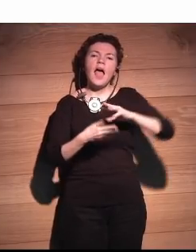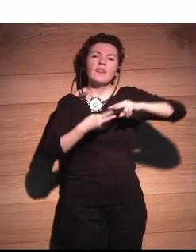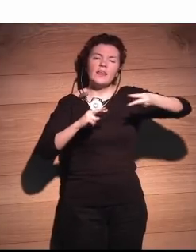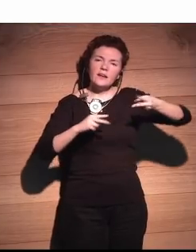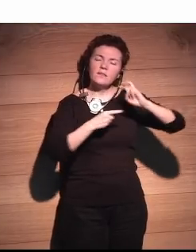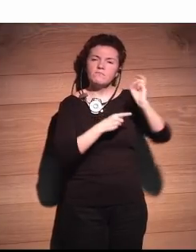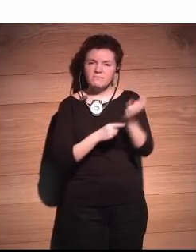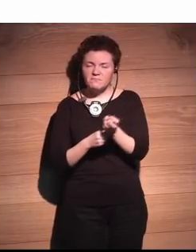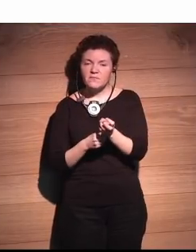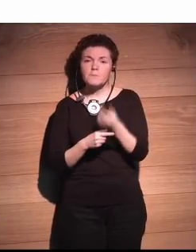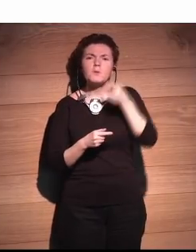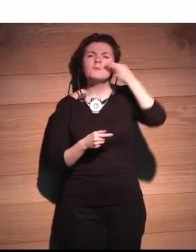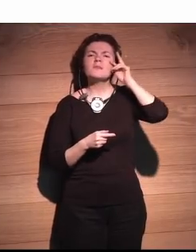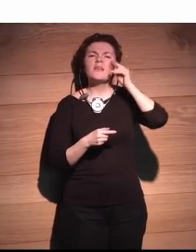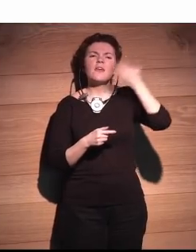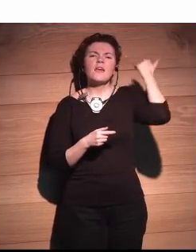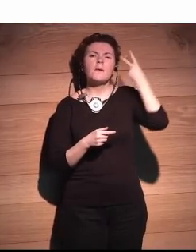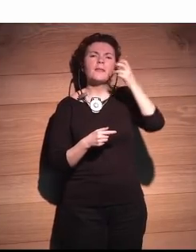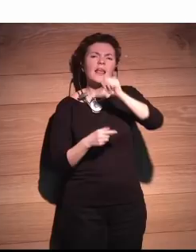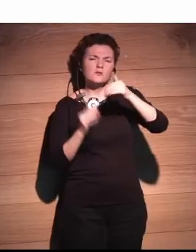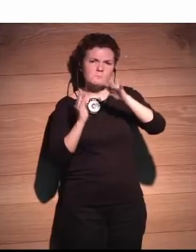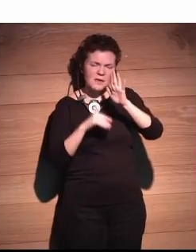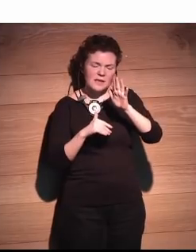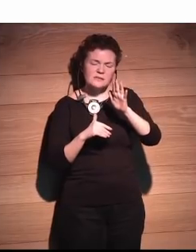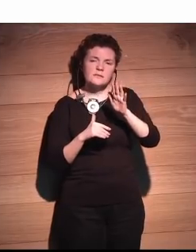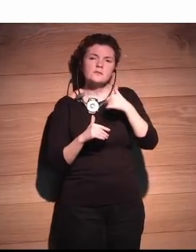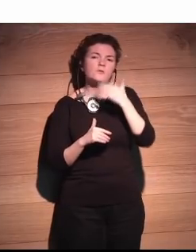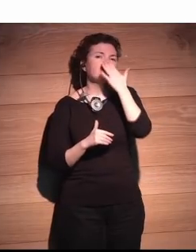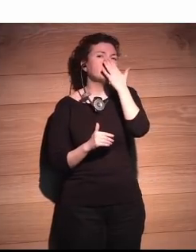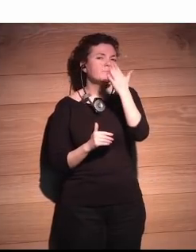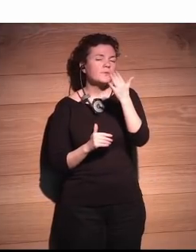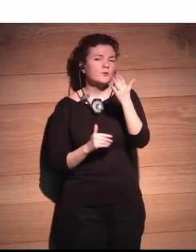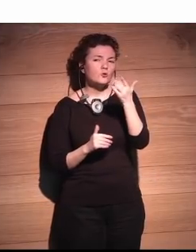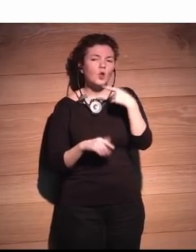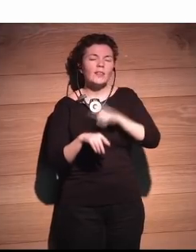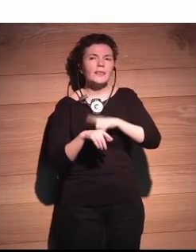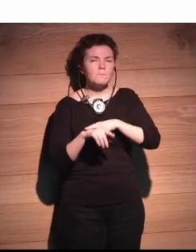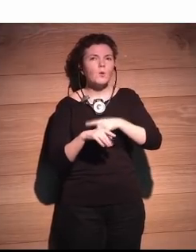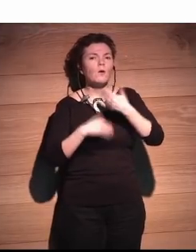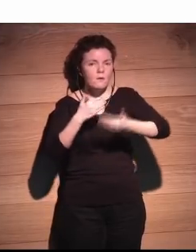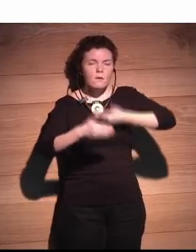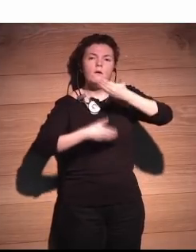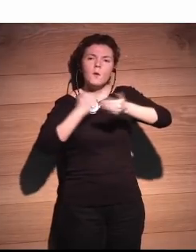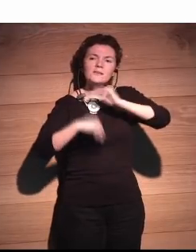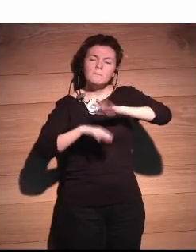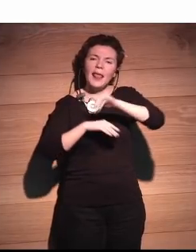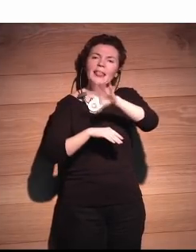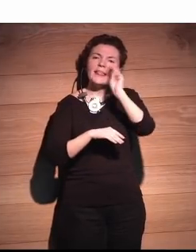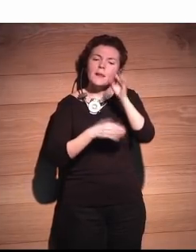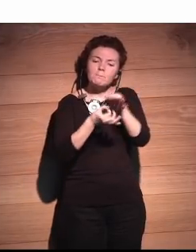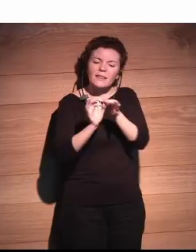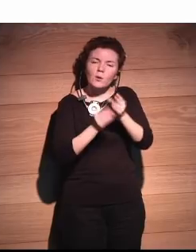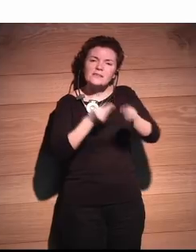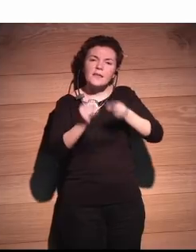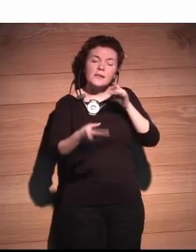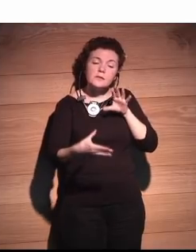demás, pero en mi experiencia de hace más de 20 años, la verdad es que he tardado tiempo en entender qué es lo que hacen estas partículas. Se